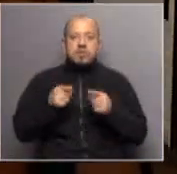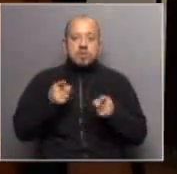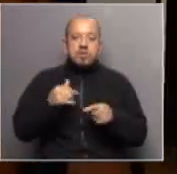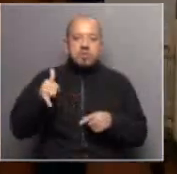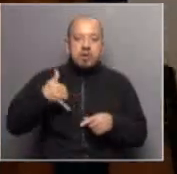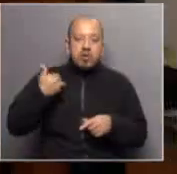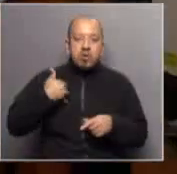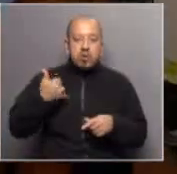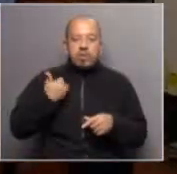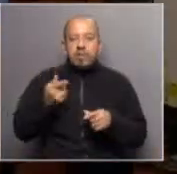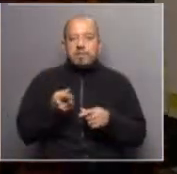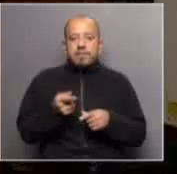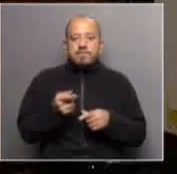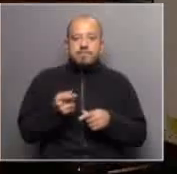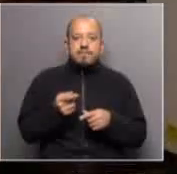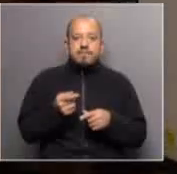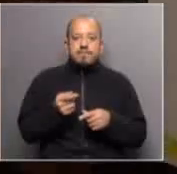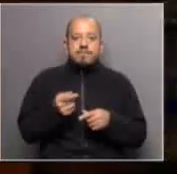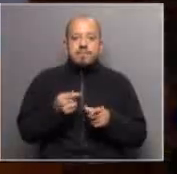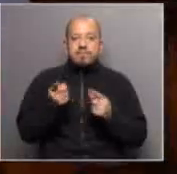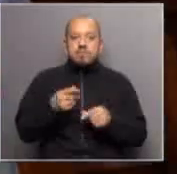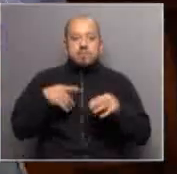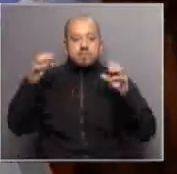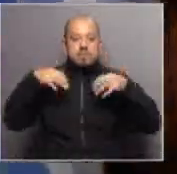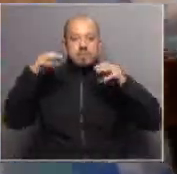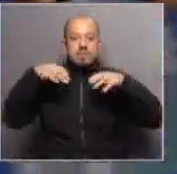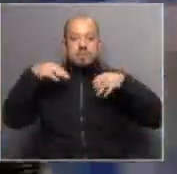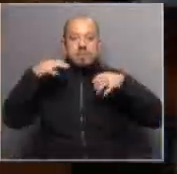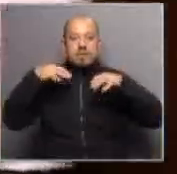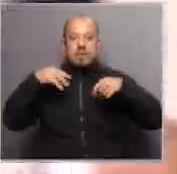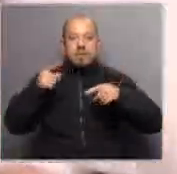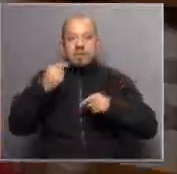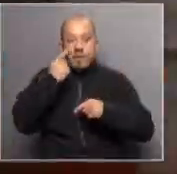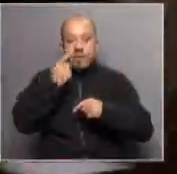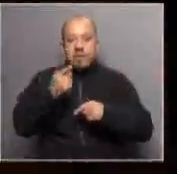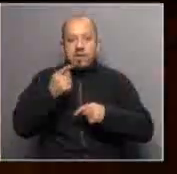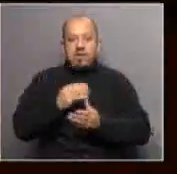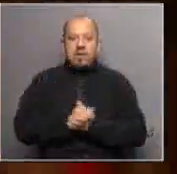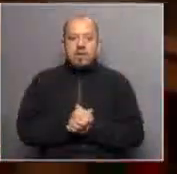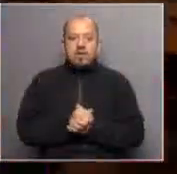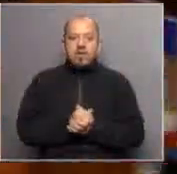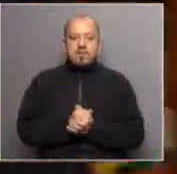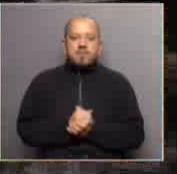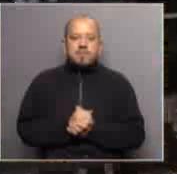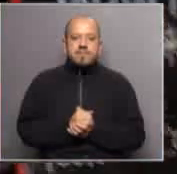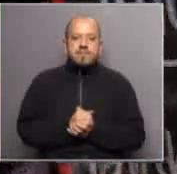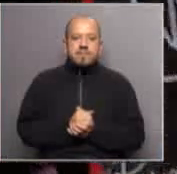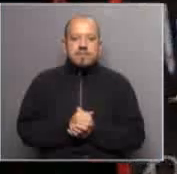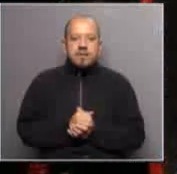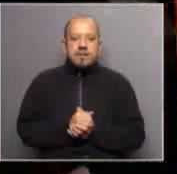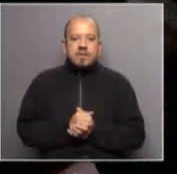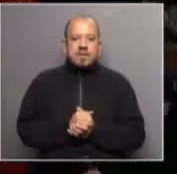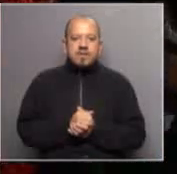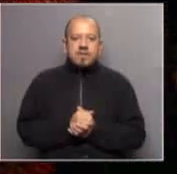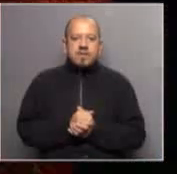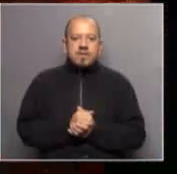joven, se largó la lluvia. Ya seguimos, perdóname. Mirá cómo se largó Campo. Mire. En vivo, periodismo,